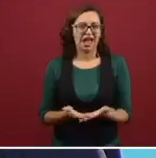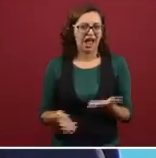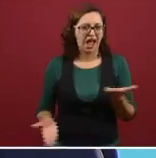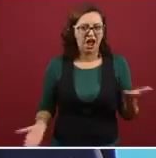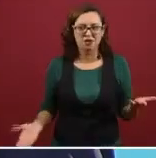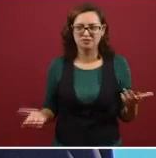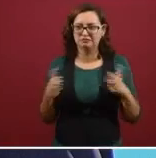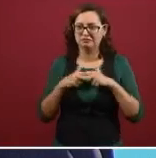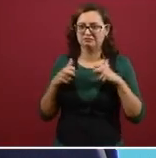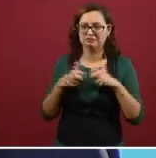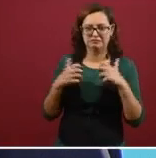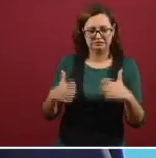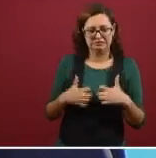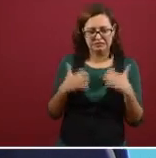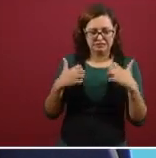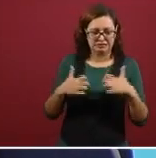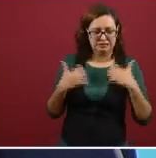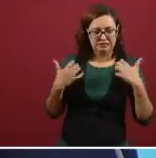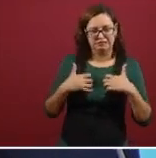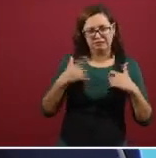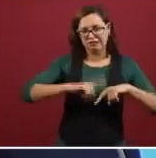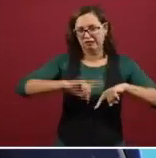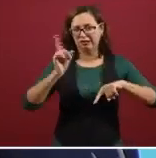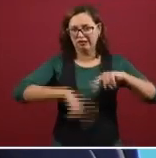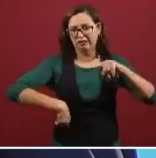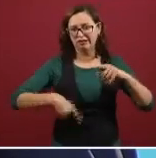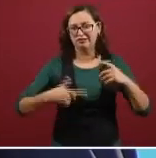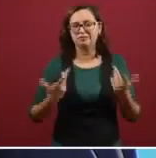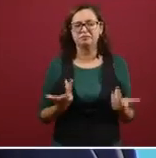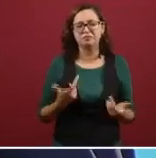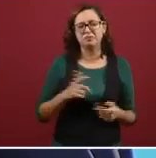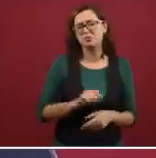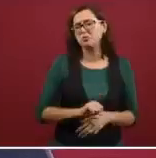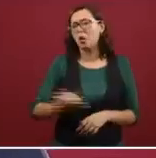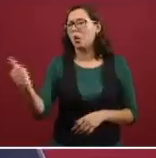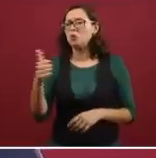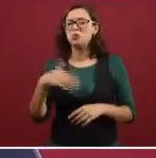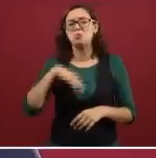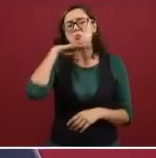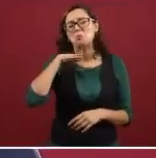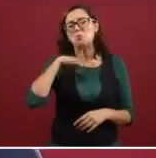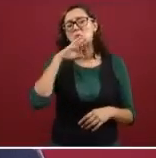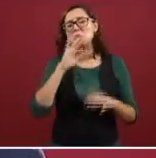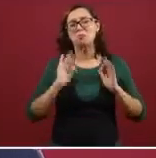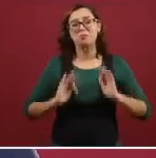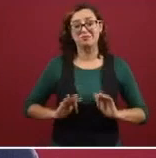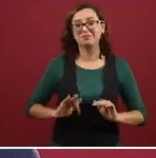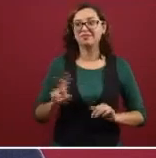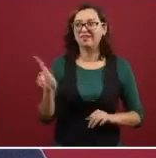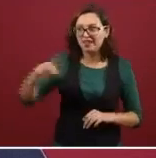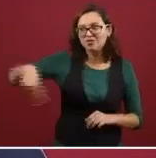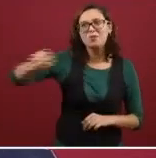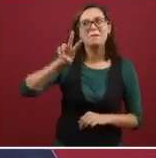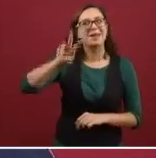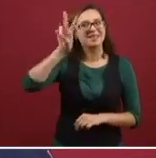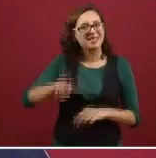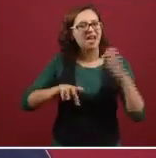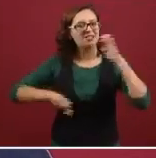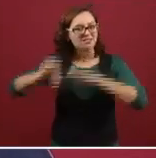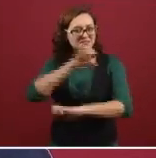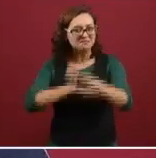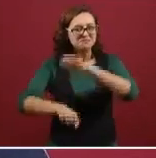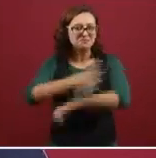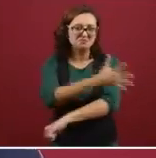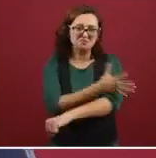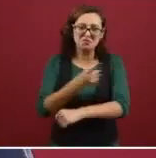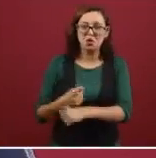algunos nerviosos, otros no. Los verdaderos empresarios están contentos.